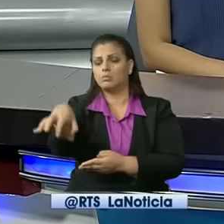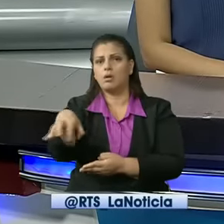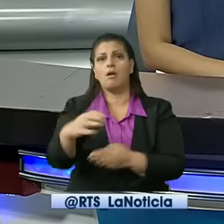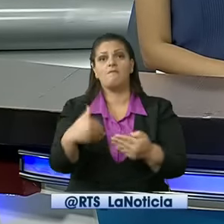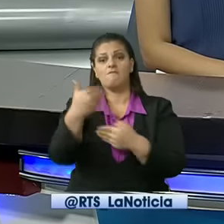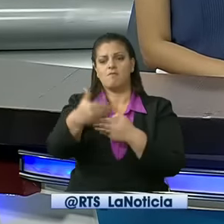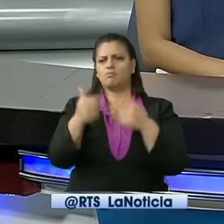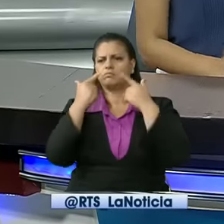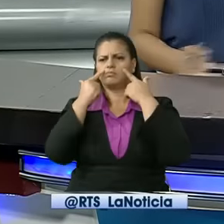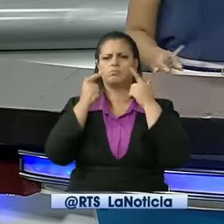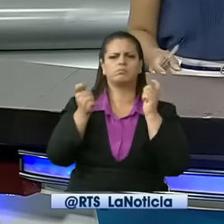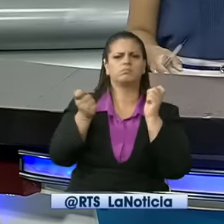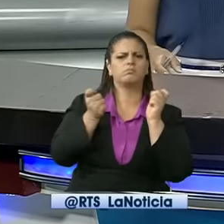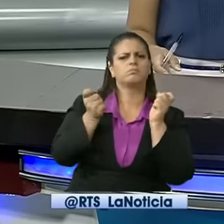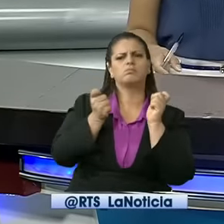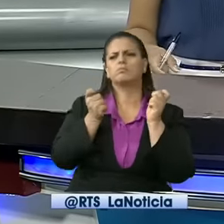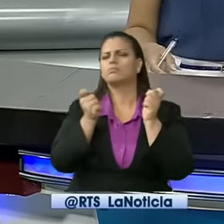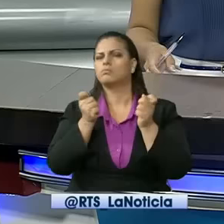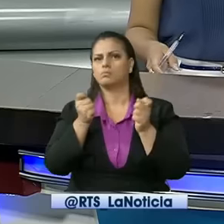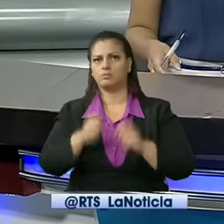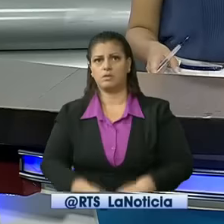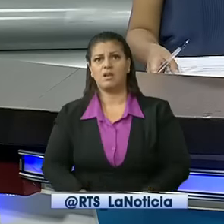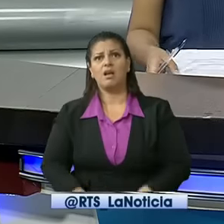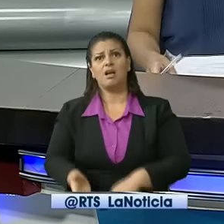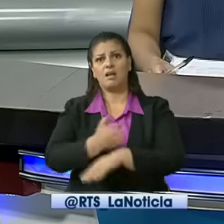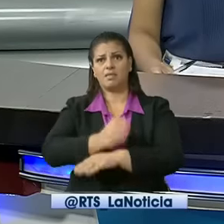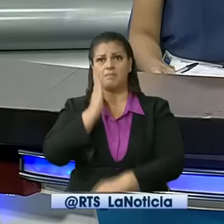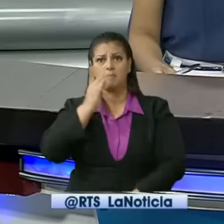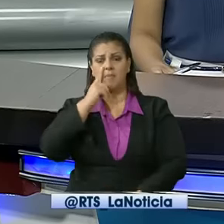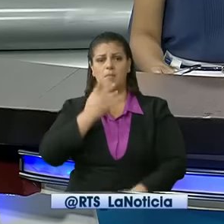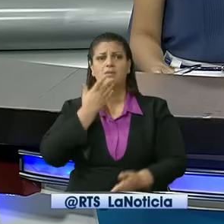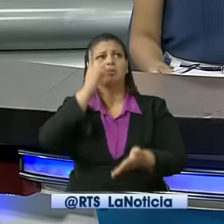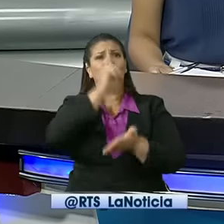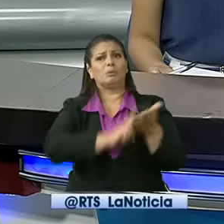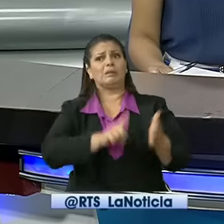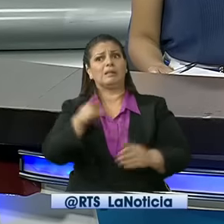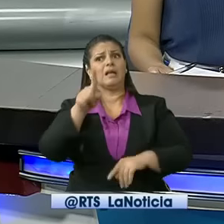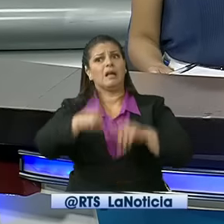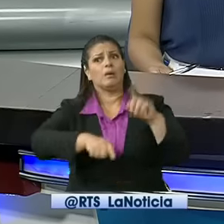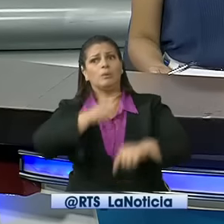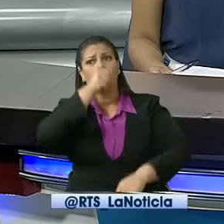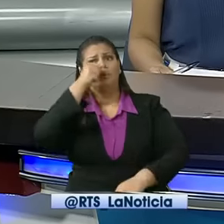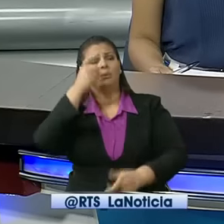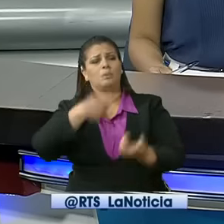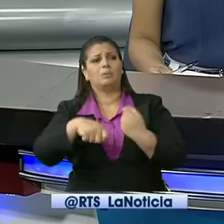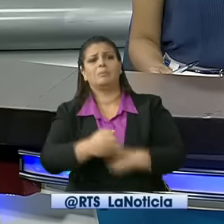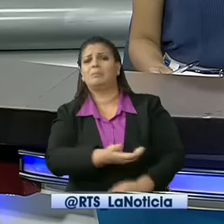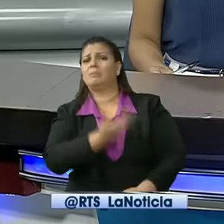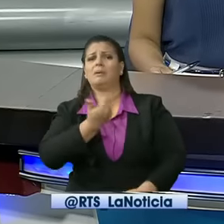una fuente de trabajo estable. Informó José Morales.